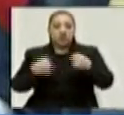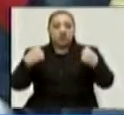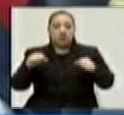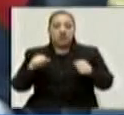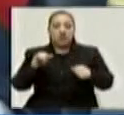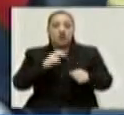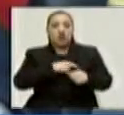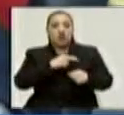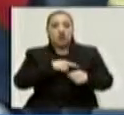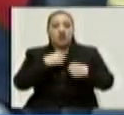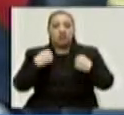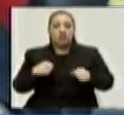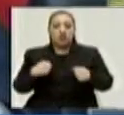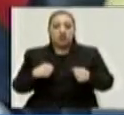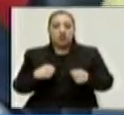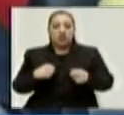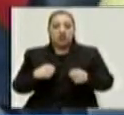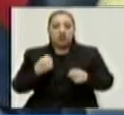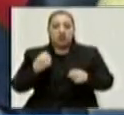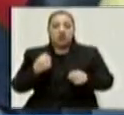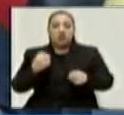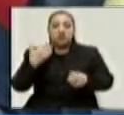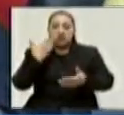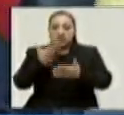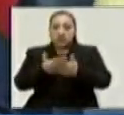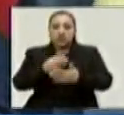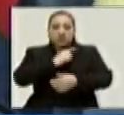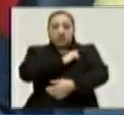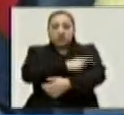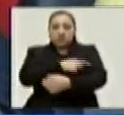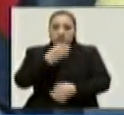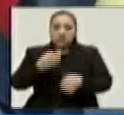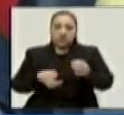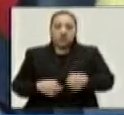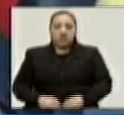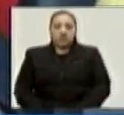Deportiva y Honores del Deporte ante el Poder Judicial,